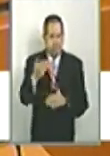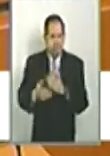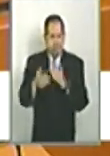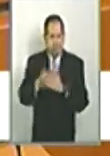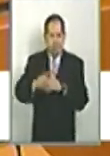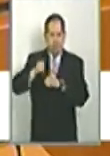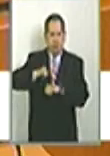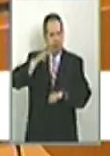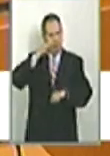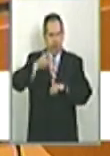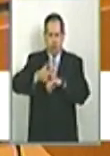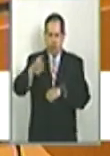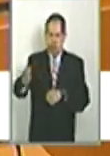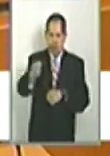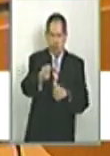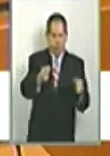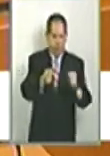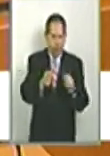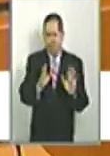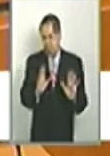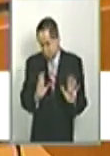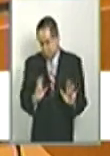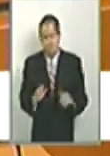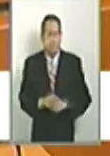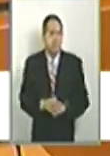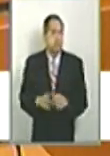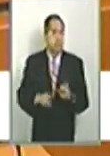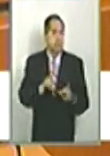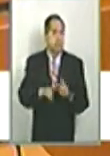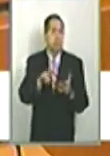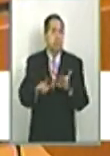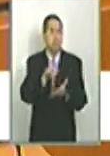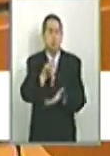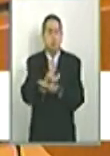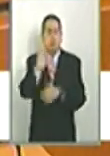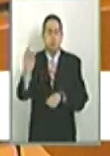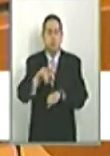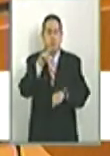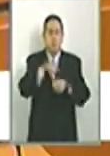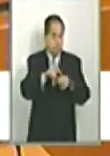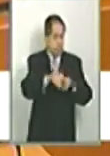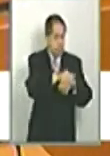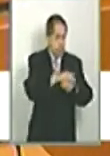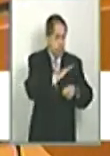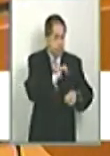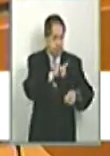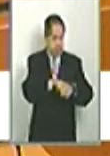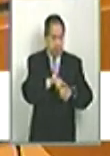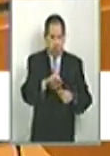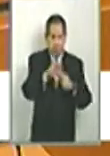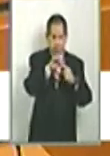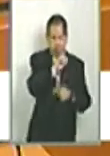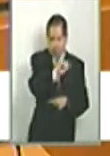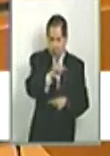los titulares respectivos, la ley federal de zonas económicas especiales,